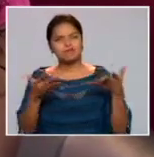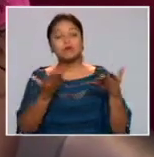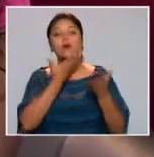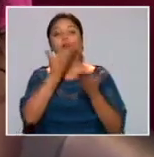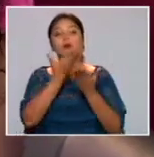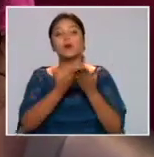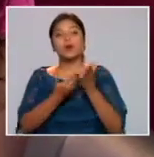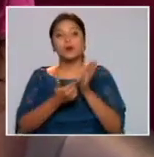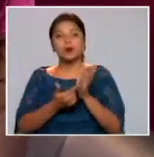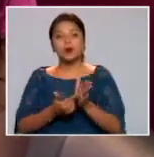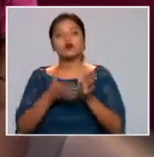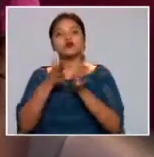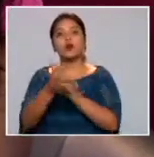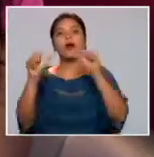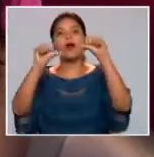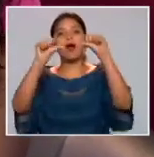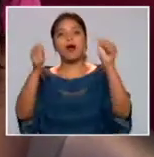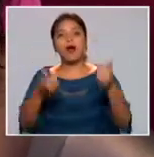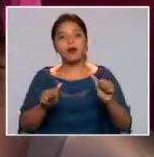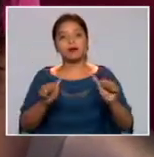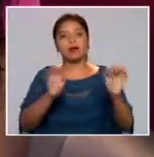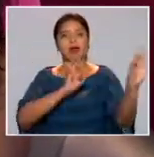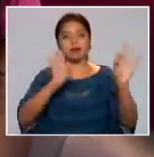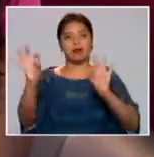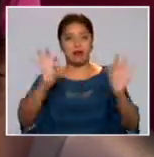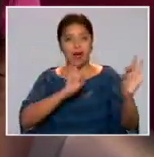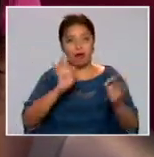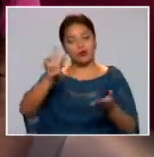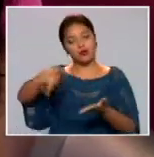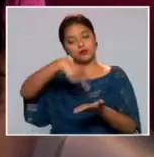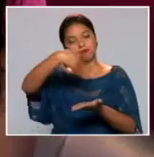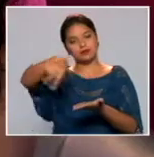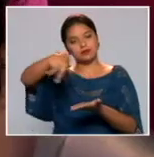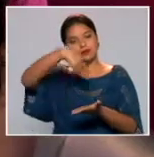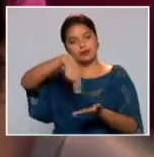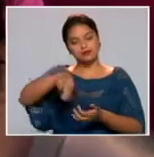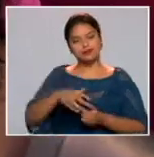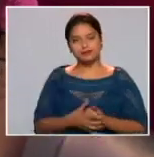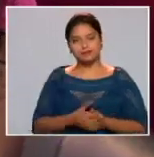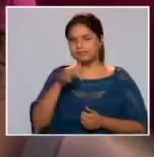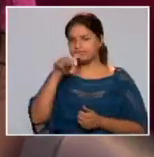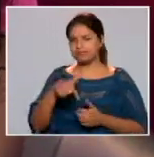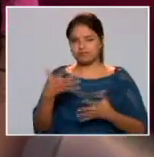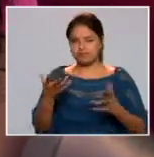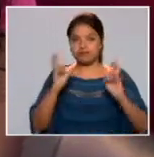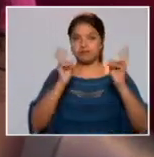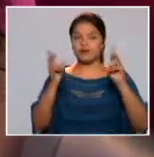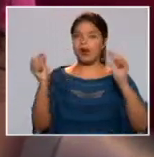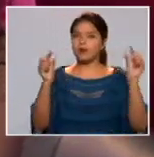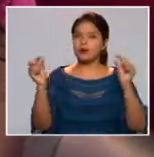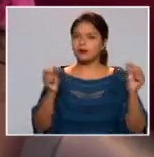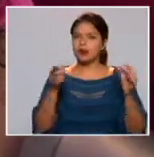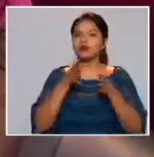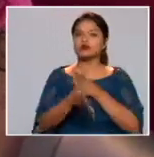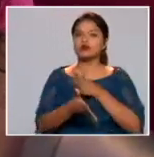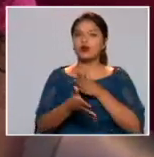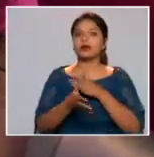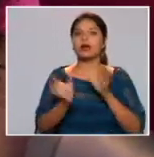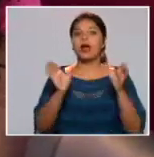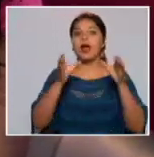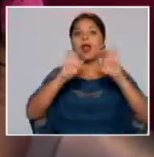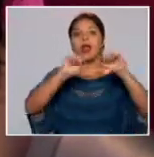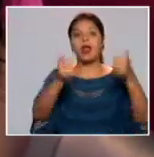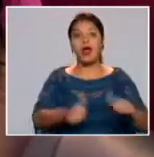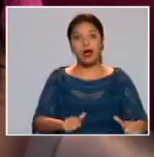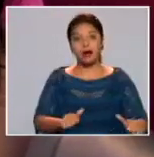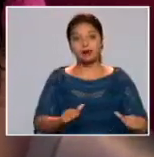propuesta del arte del teatro de la danza Hoy estaremos conversando sobre bataclan las artes